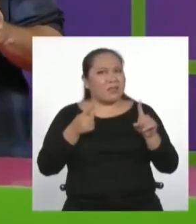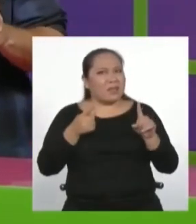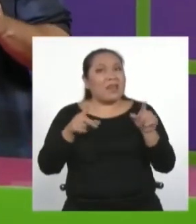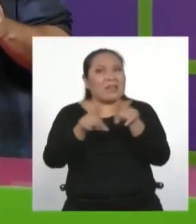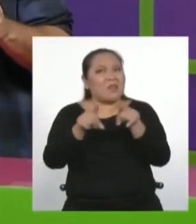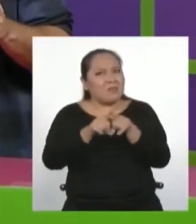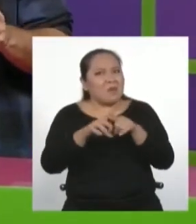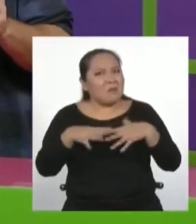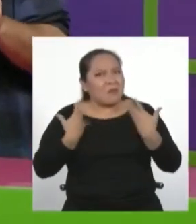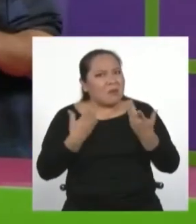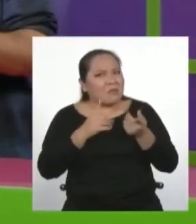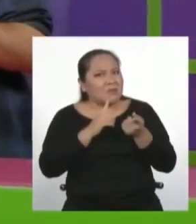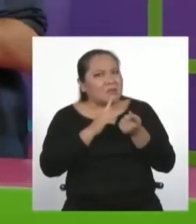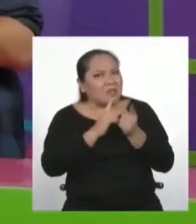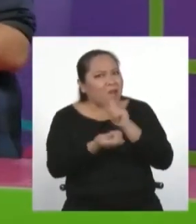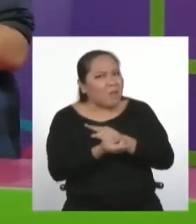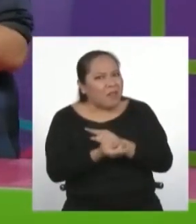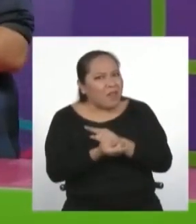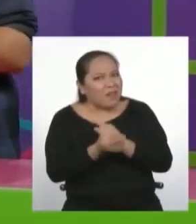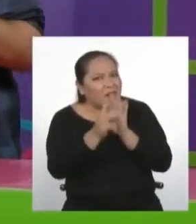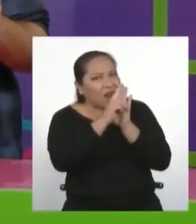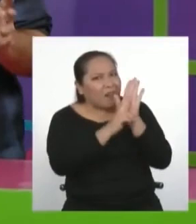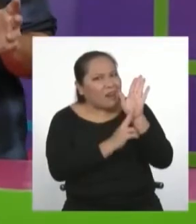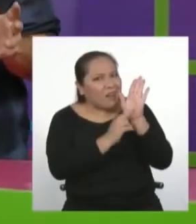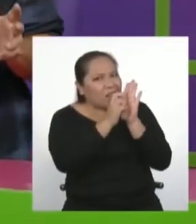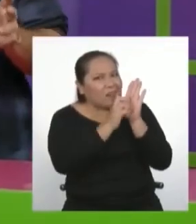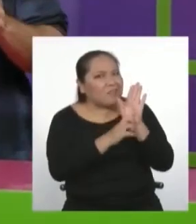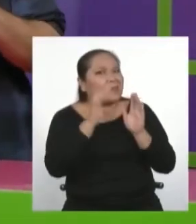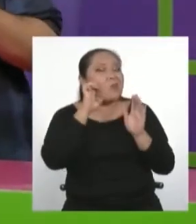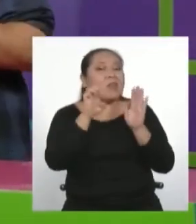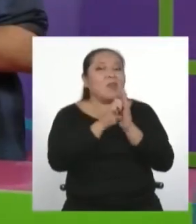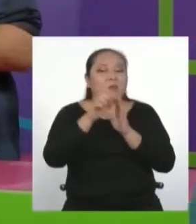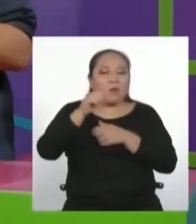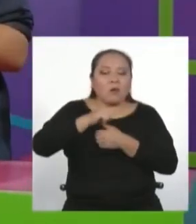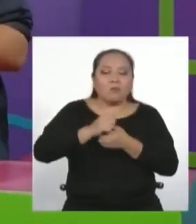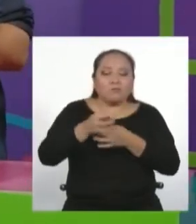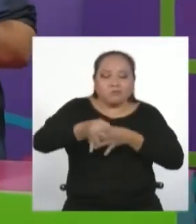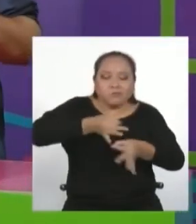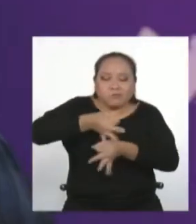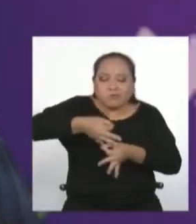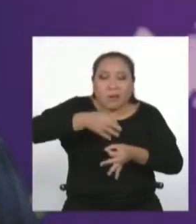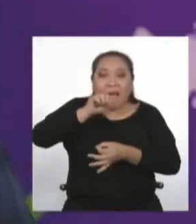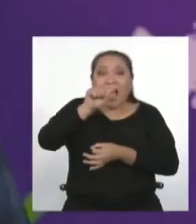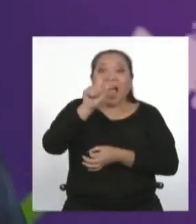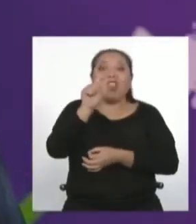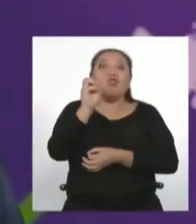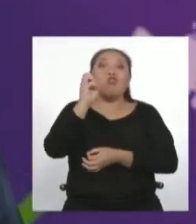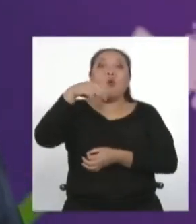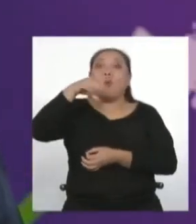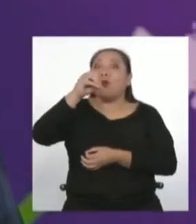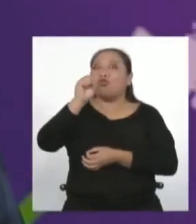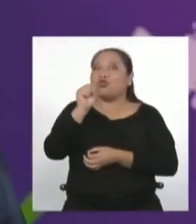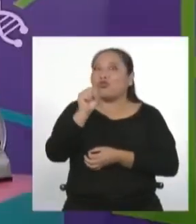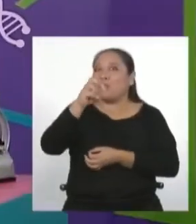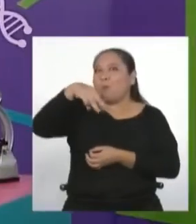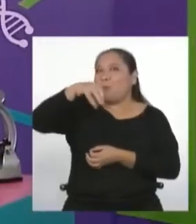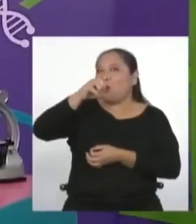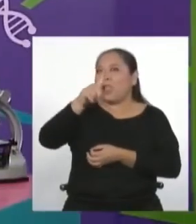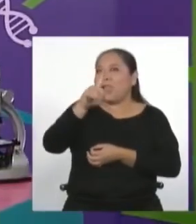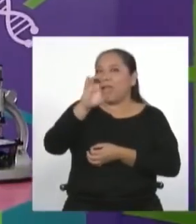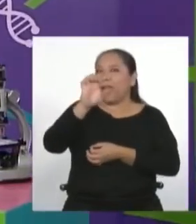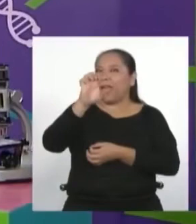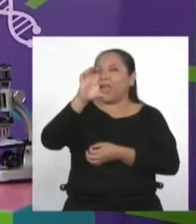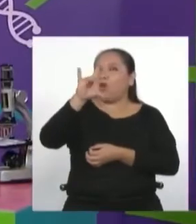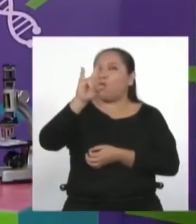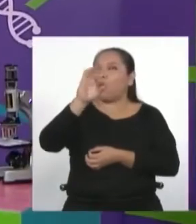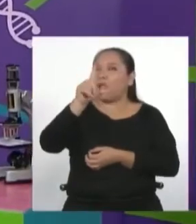cambiar alguna de esas reglas reordenando cosas, como los átomos o las moléculas. Suena a magia, ¿no? Pero